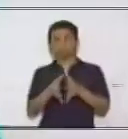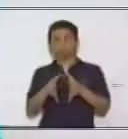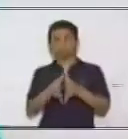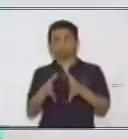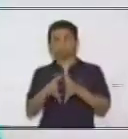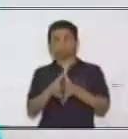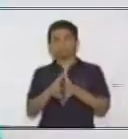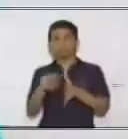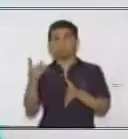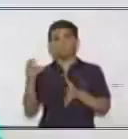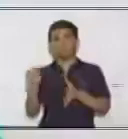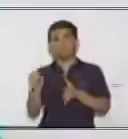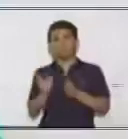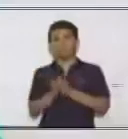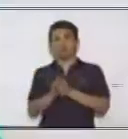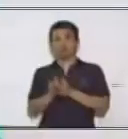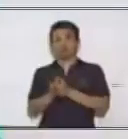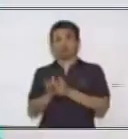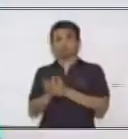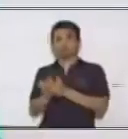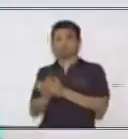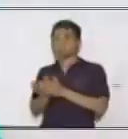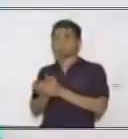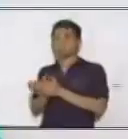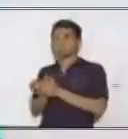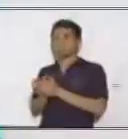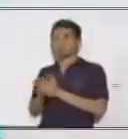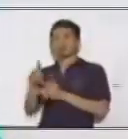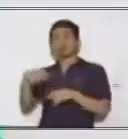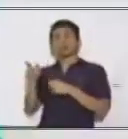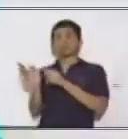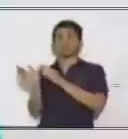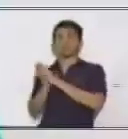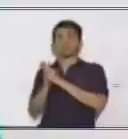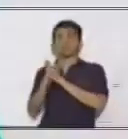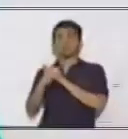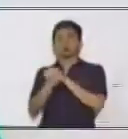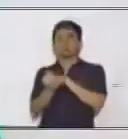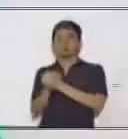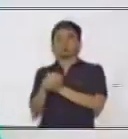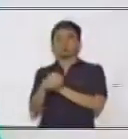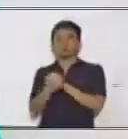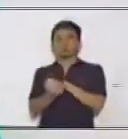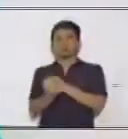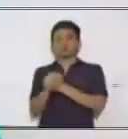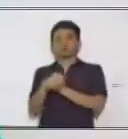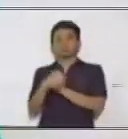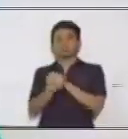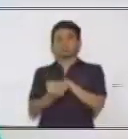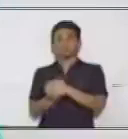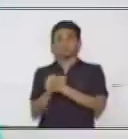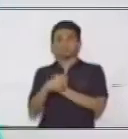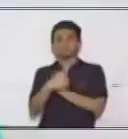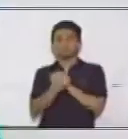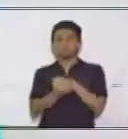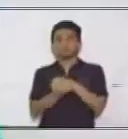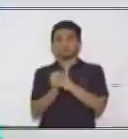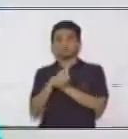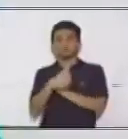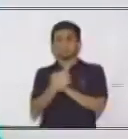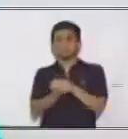las enlazamos y lo mismo, hacemos así. 1, 2, 3, 4, 5, hasta llegar a 20. Esos